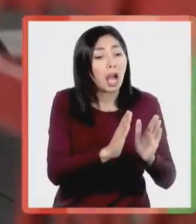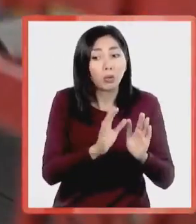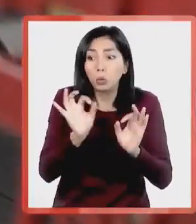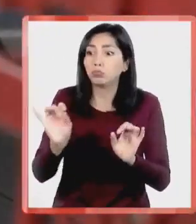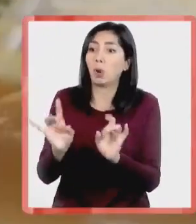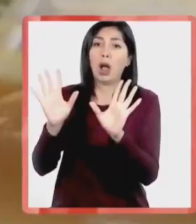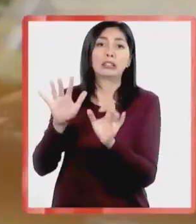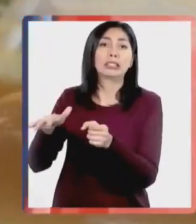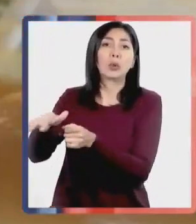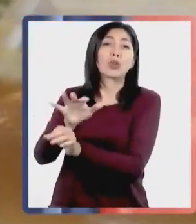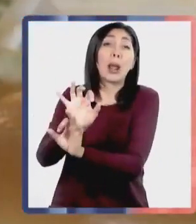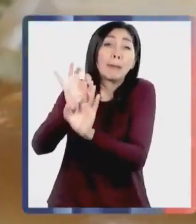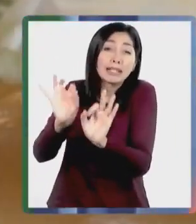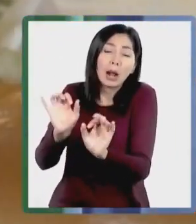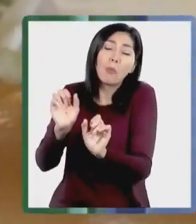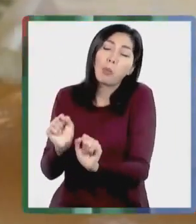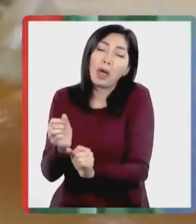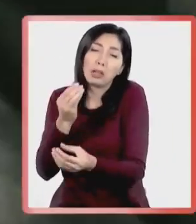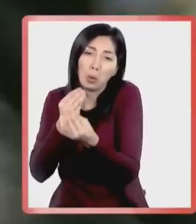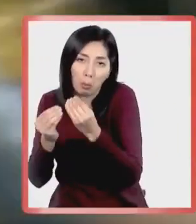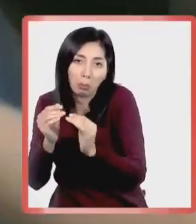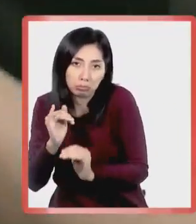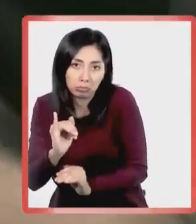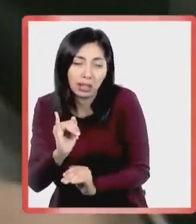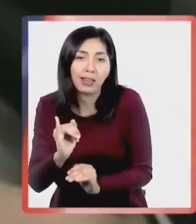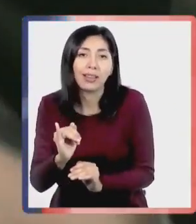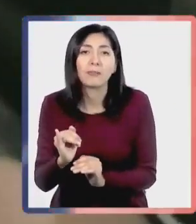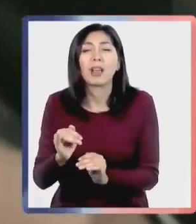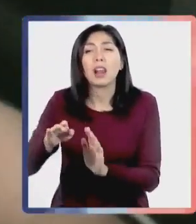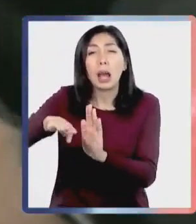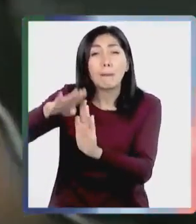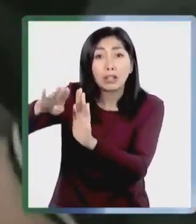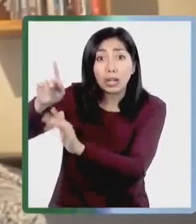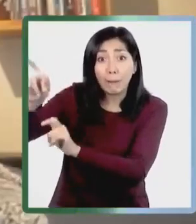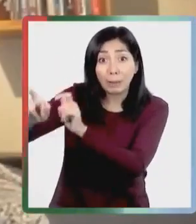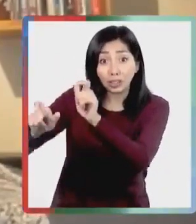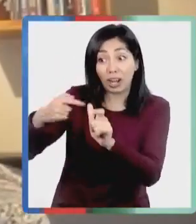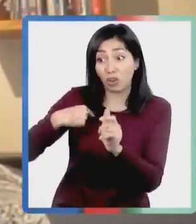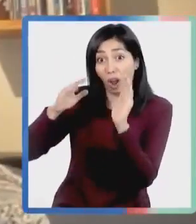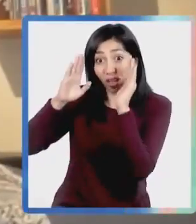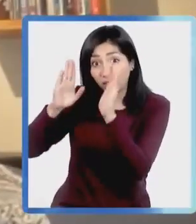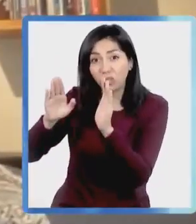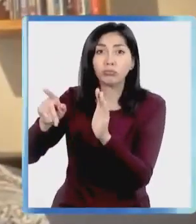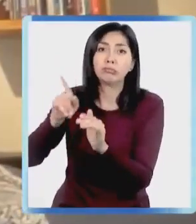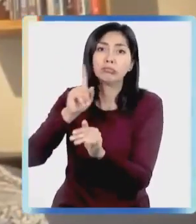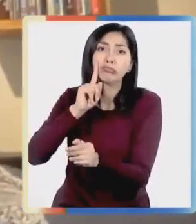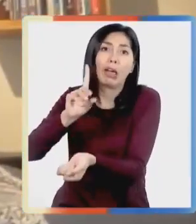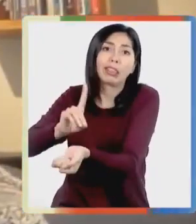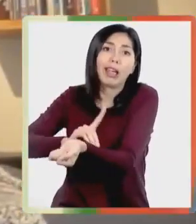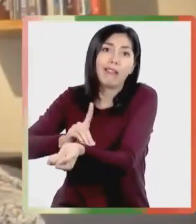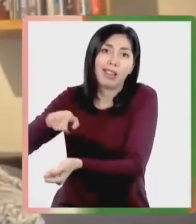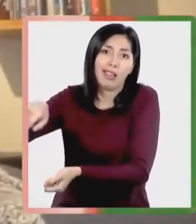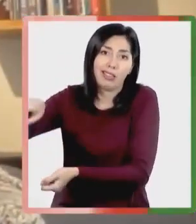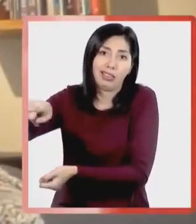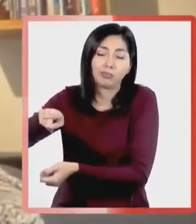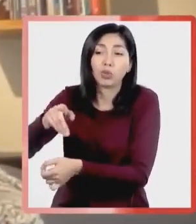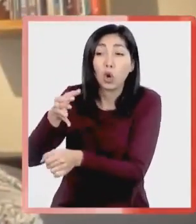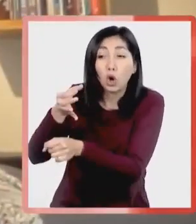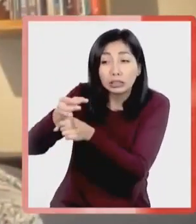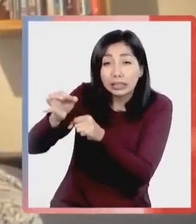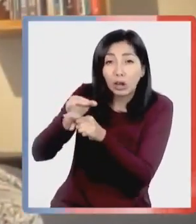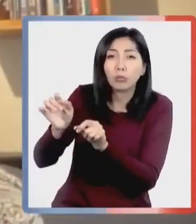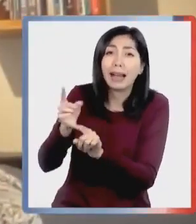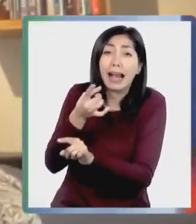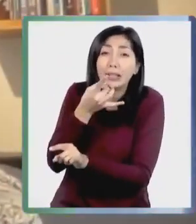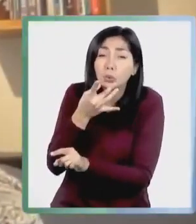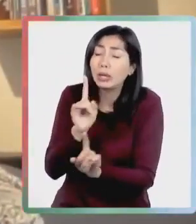salida en situaciones muy especiales. Yo como le digo a mis pacientes, o sea, que la mayoría tienen diabetes, o sea, personas que en el fondo